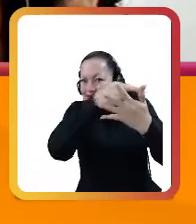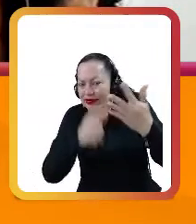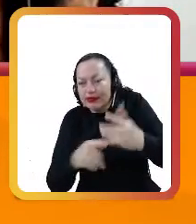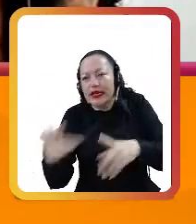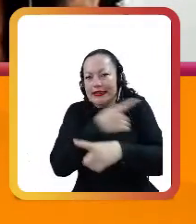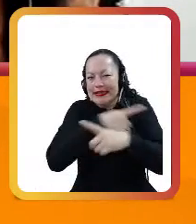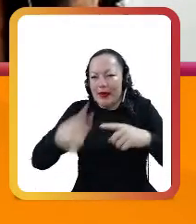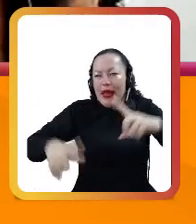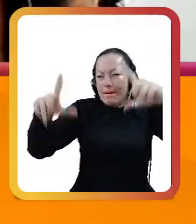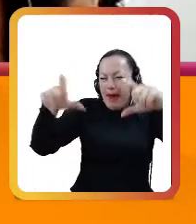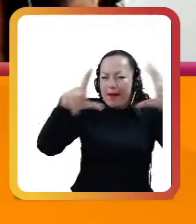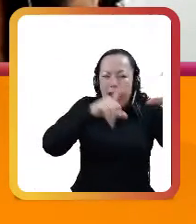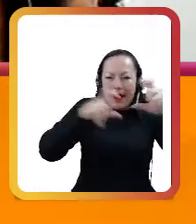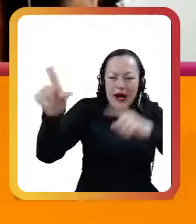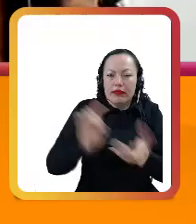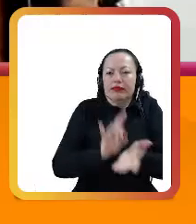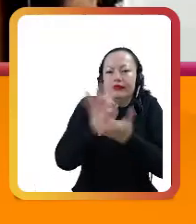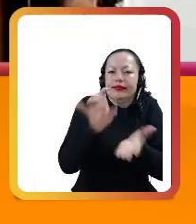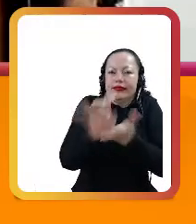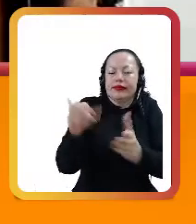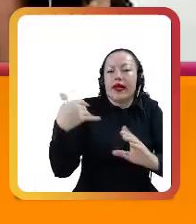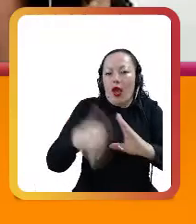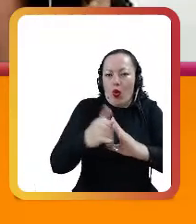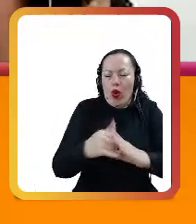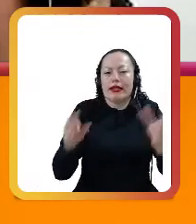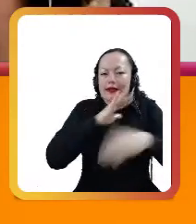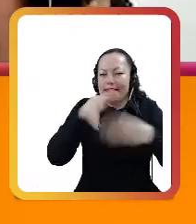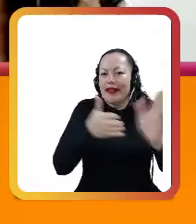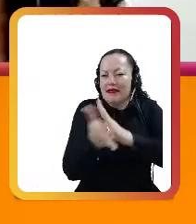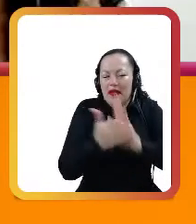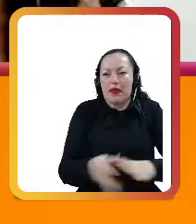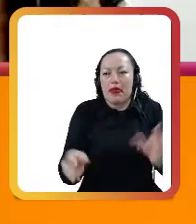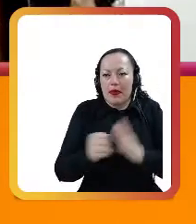enviar. Eso. Y entonces... Ah, vale.